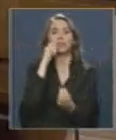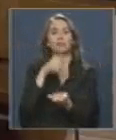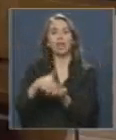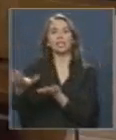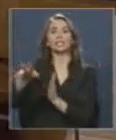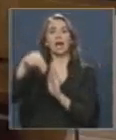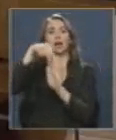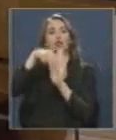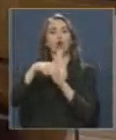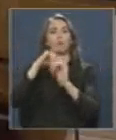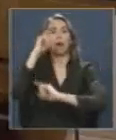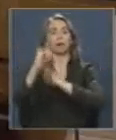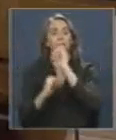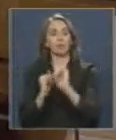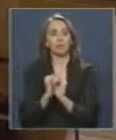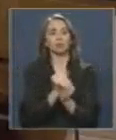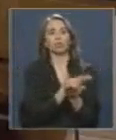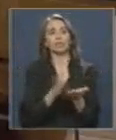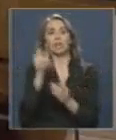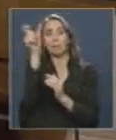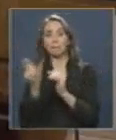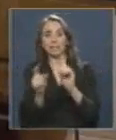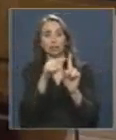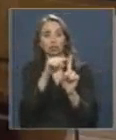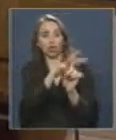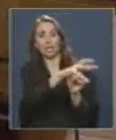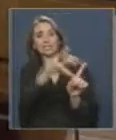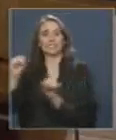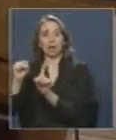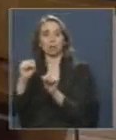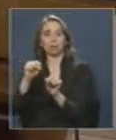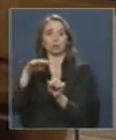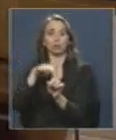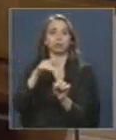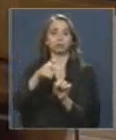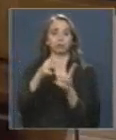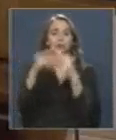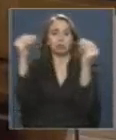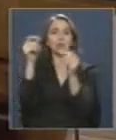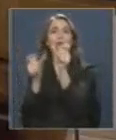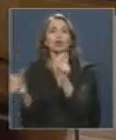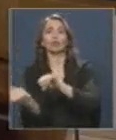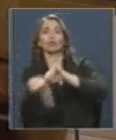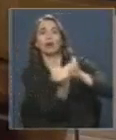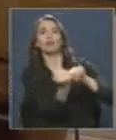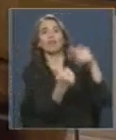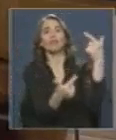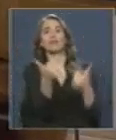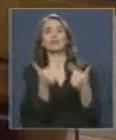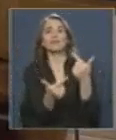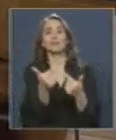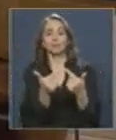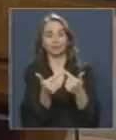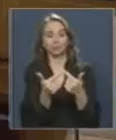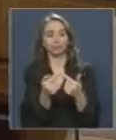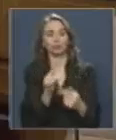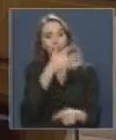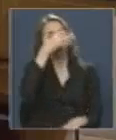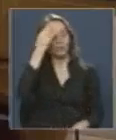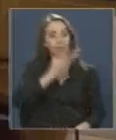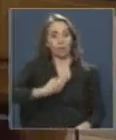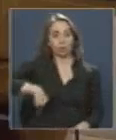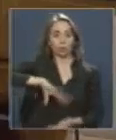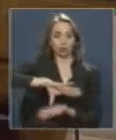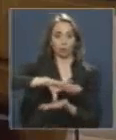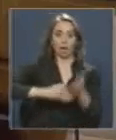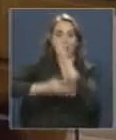internacional que pretende erradicar el secuestro y desaparición de los oponentes políticos. No olvidar que en nuestro país hasta